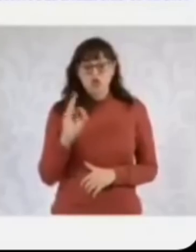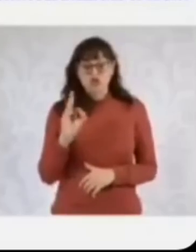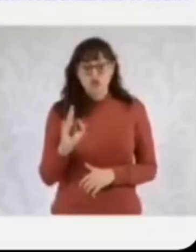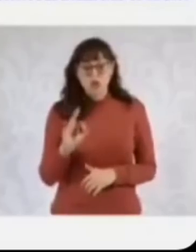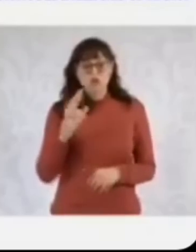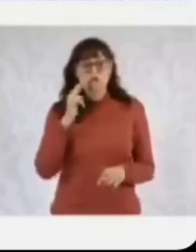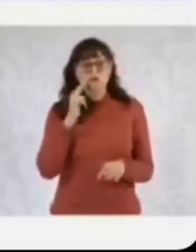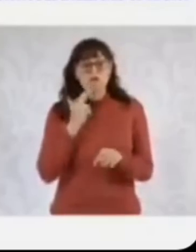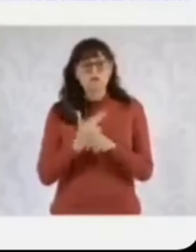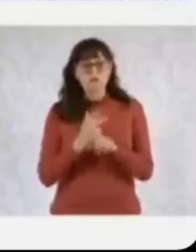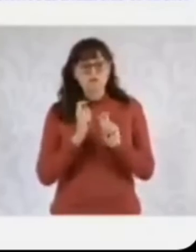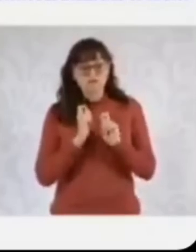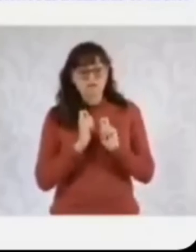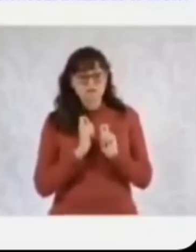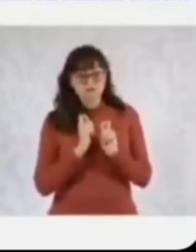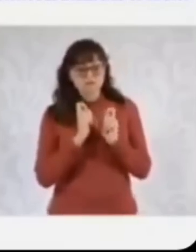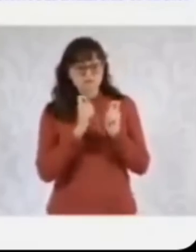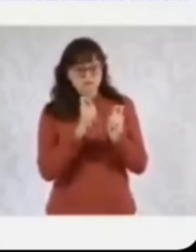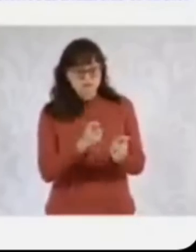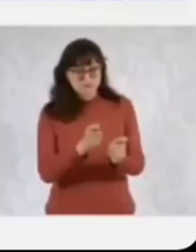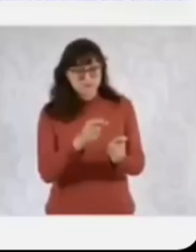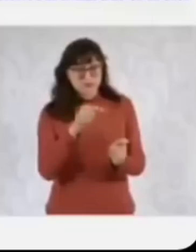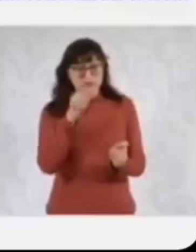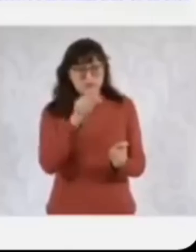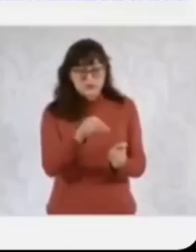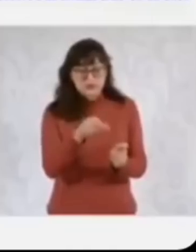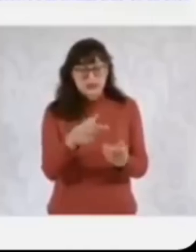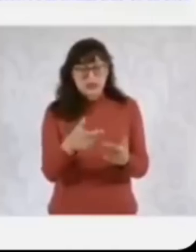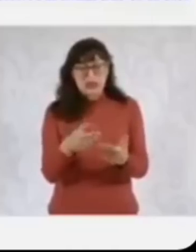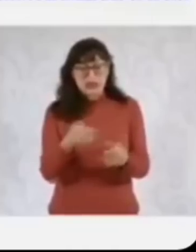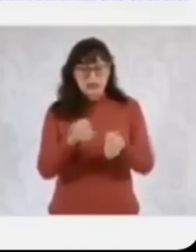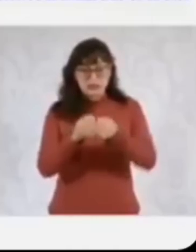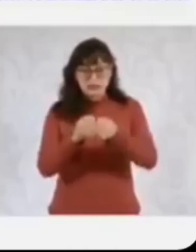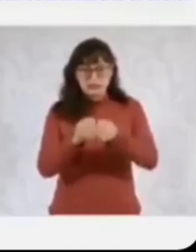a la ignorancia de esta juzgadora.